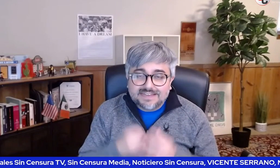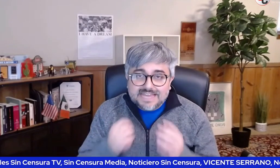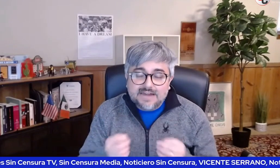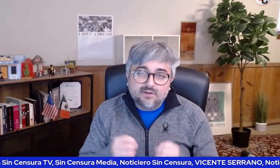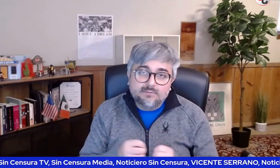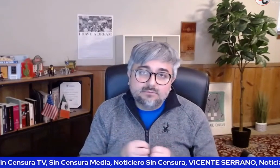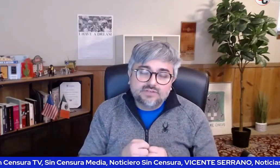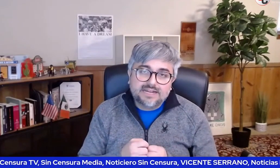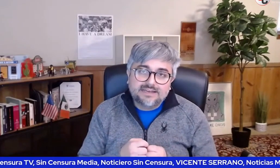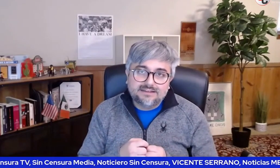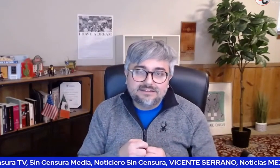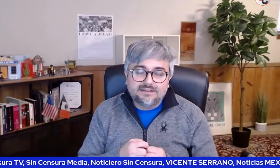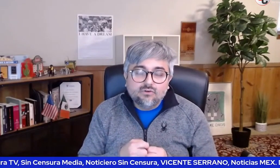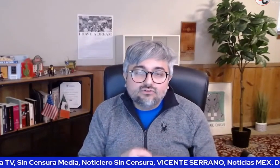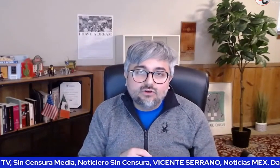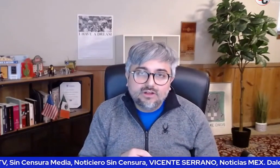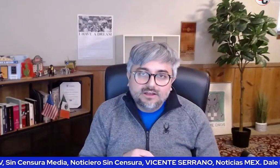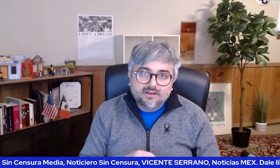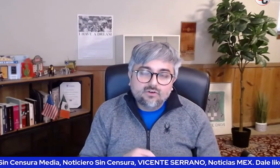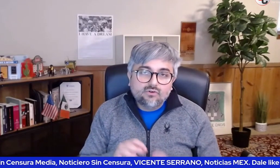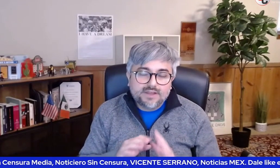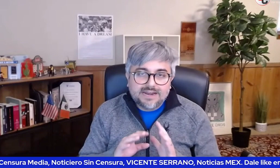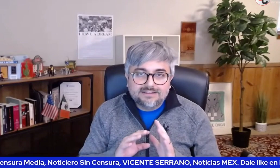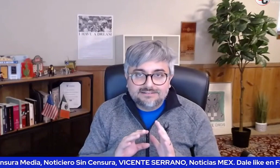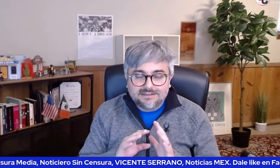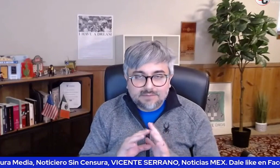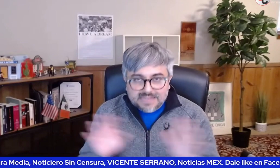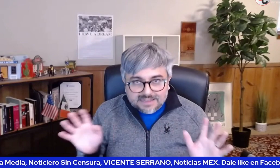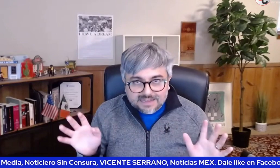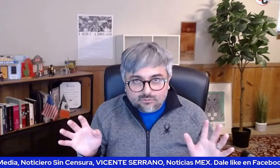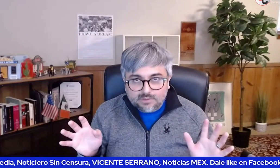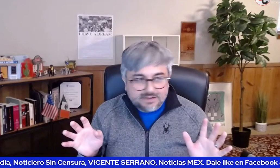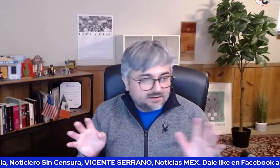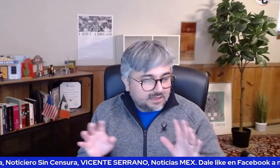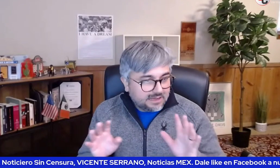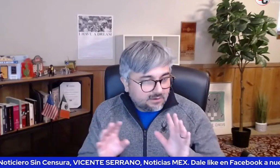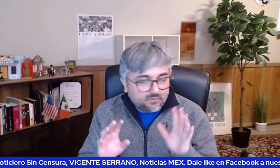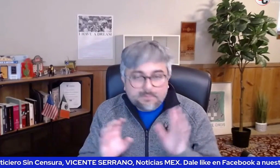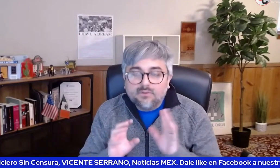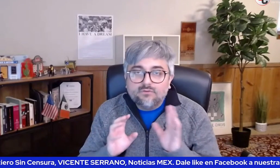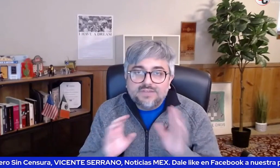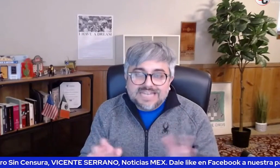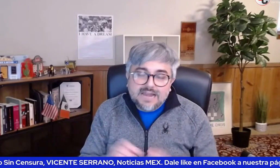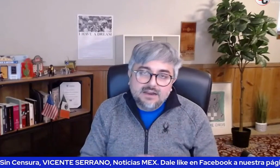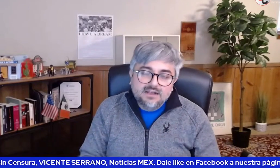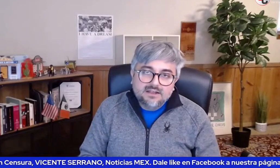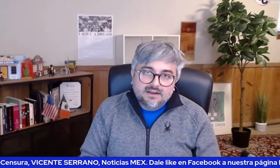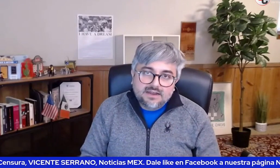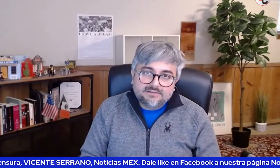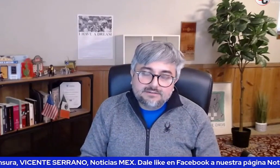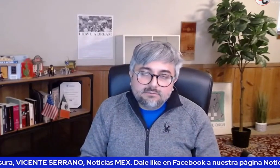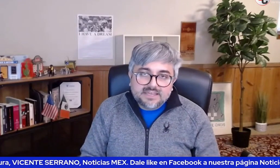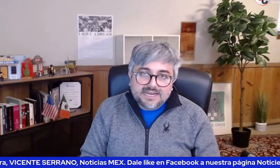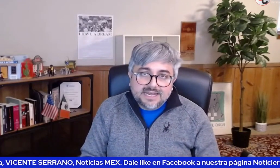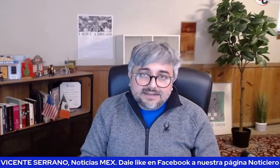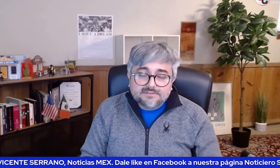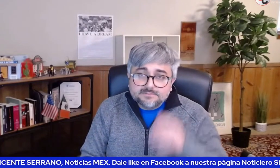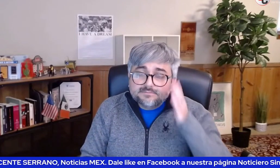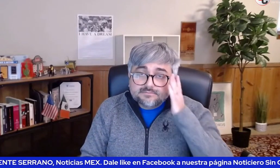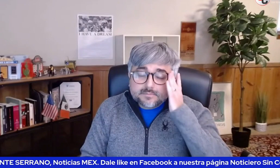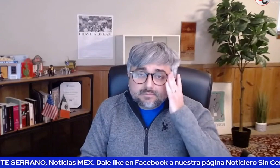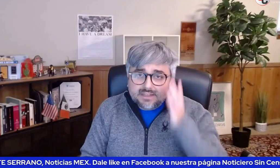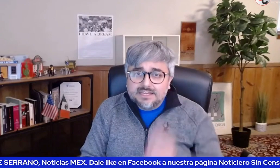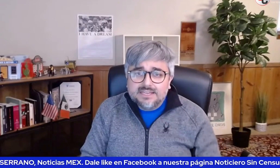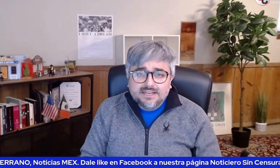se ensañaron en buscar que incluso concluyeran las mañaneras, hubieran algún tipo de final las